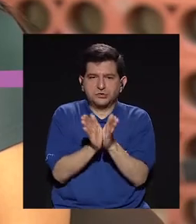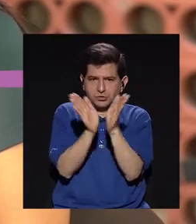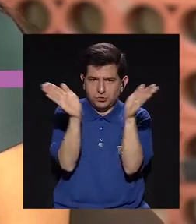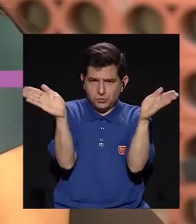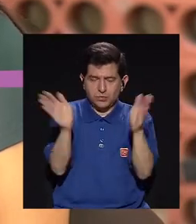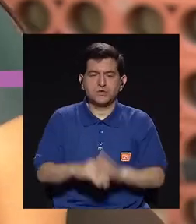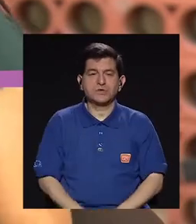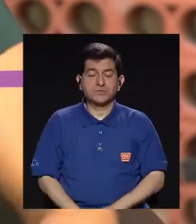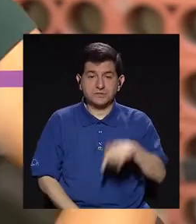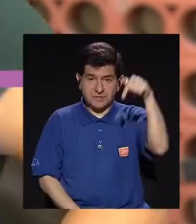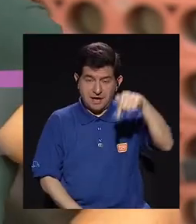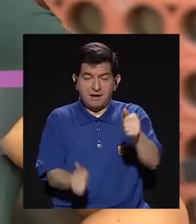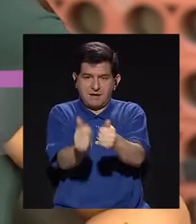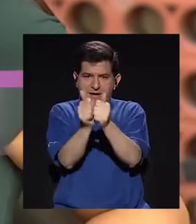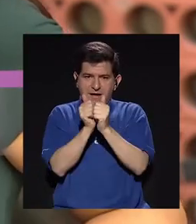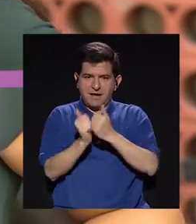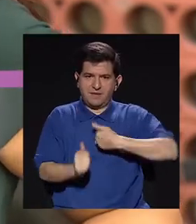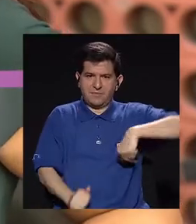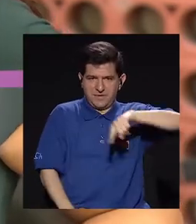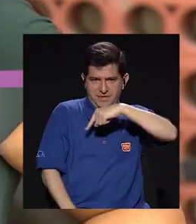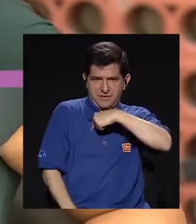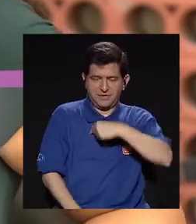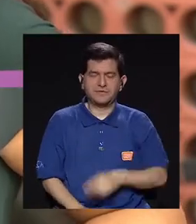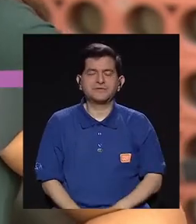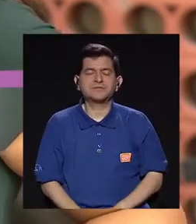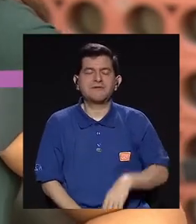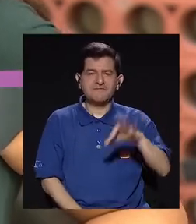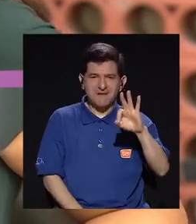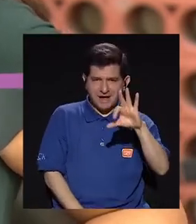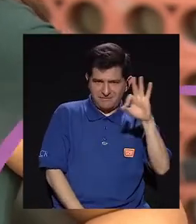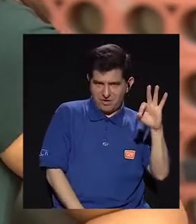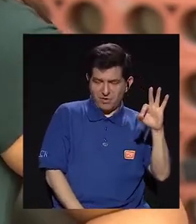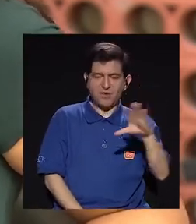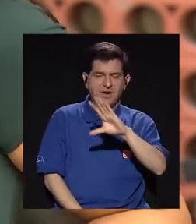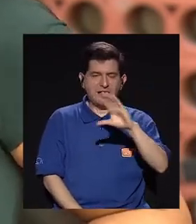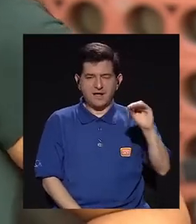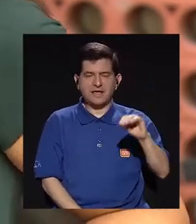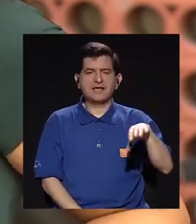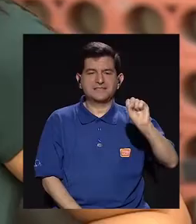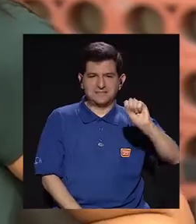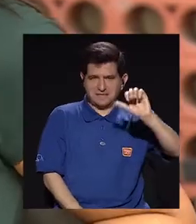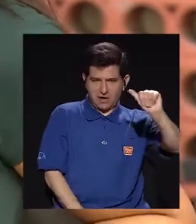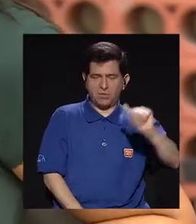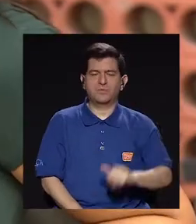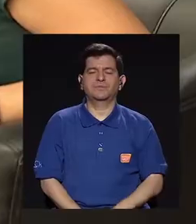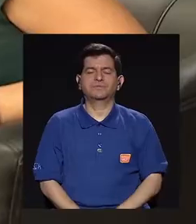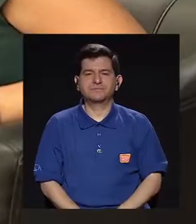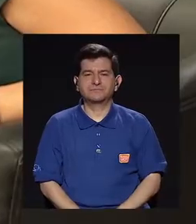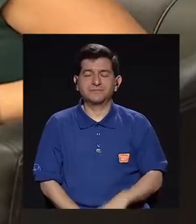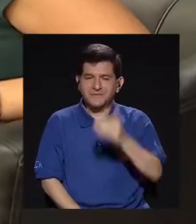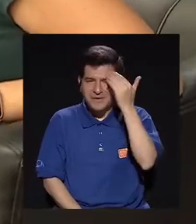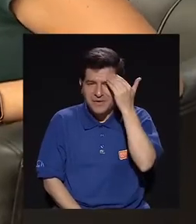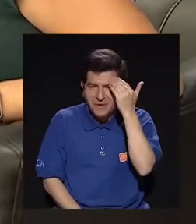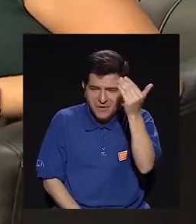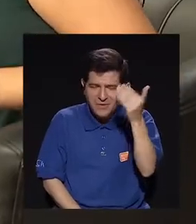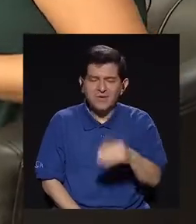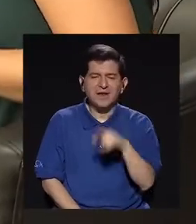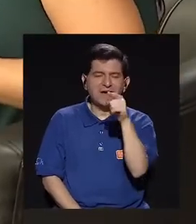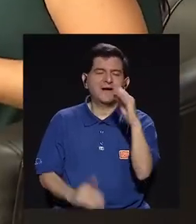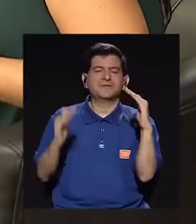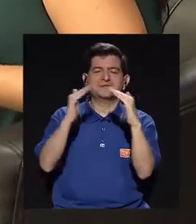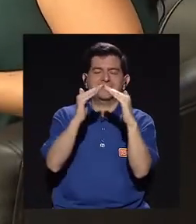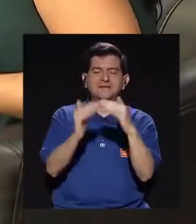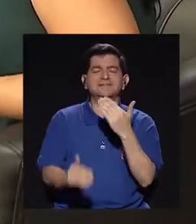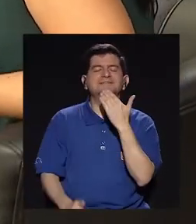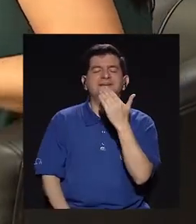Estudios Generales, les estaremos acompañando su servidora Fabiola Fernández y mi compañero Saúl Aguilar. Saúl. Hola Fabiola, y allá